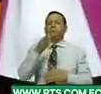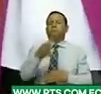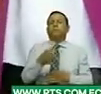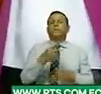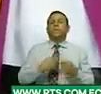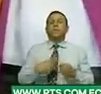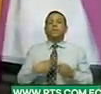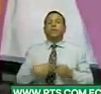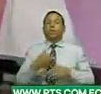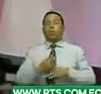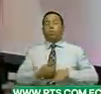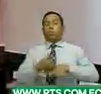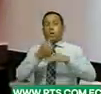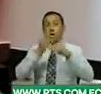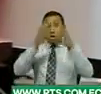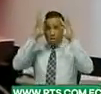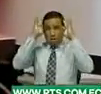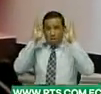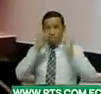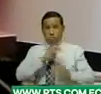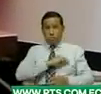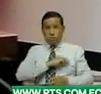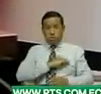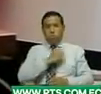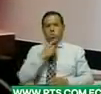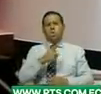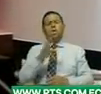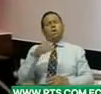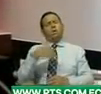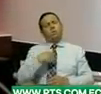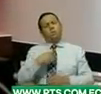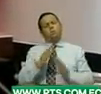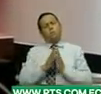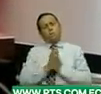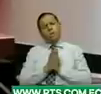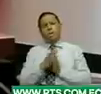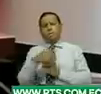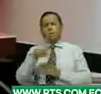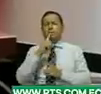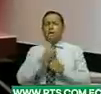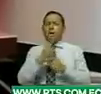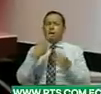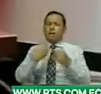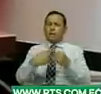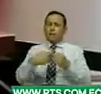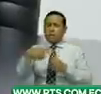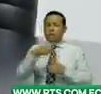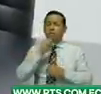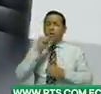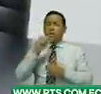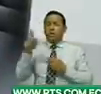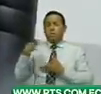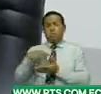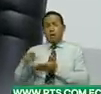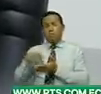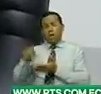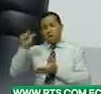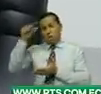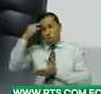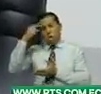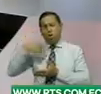de Quito, Jorge Yunda, a quien le solicitó prorratear las deudas que los quiteños mantienen con el cabildo como medida de